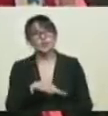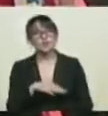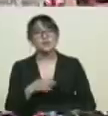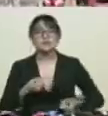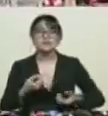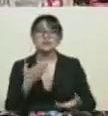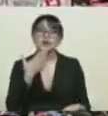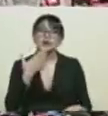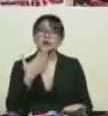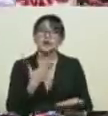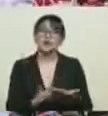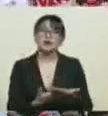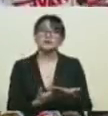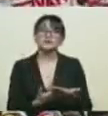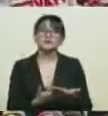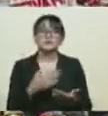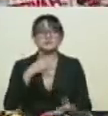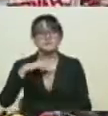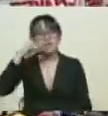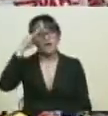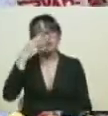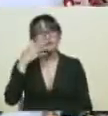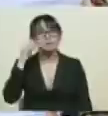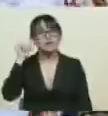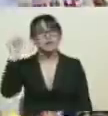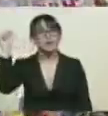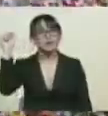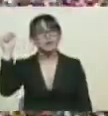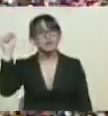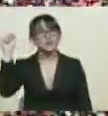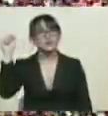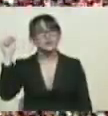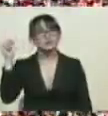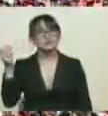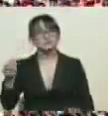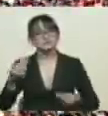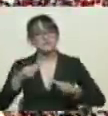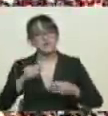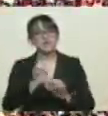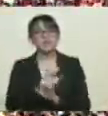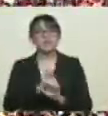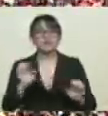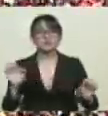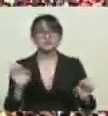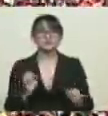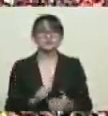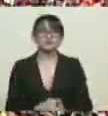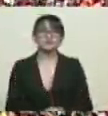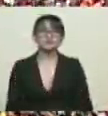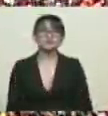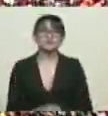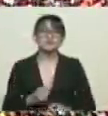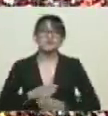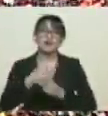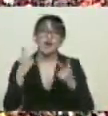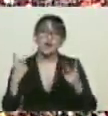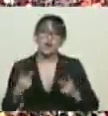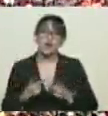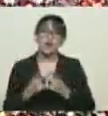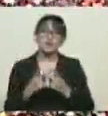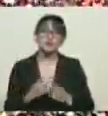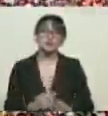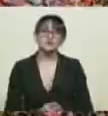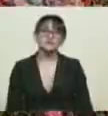las gracias a mi padre Nicolás Maduro por haberme dado la educación que me dio en los valores